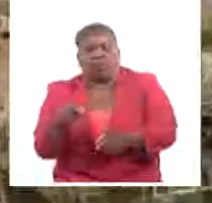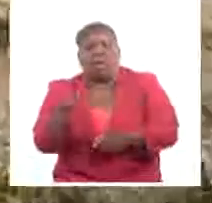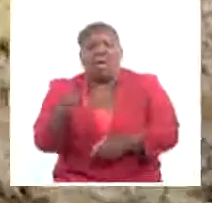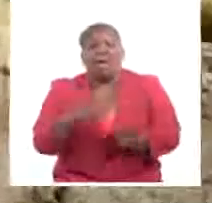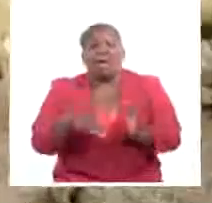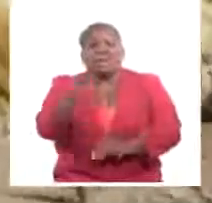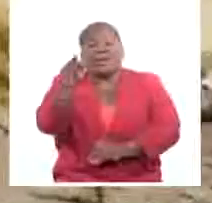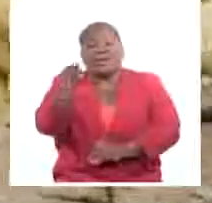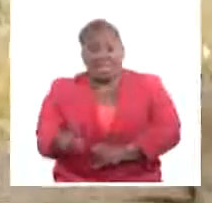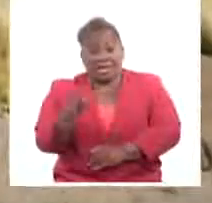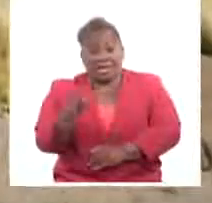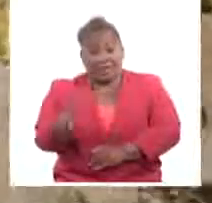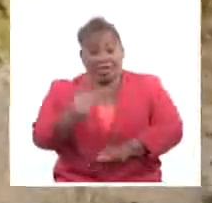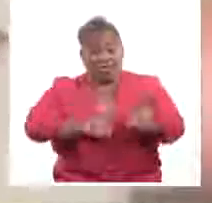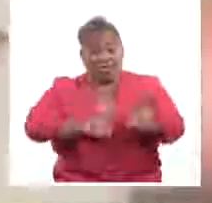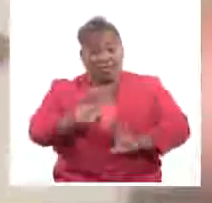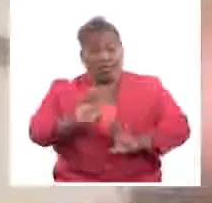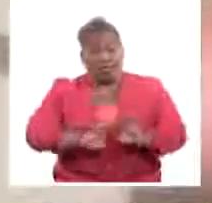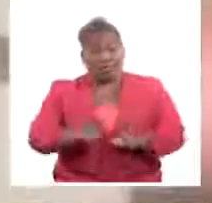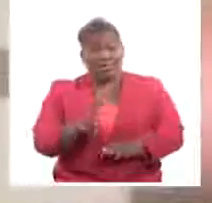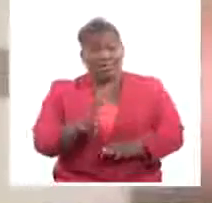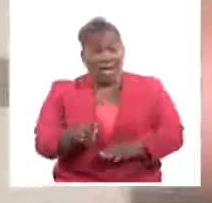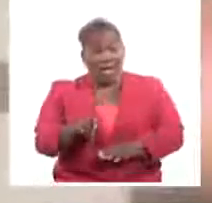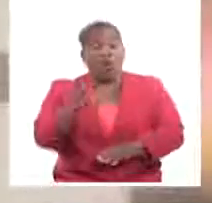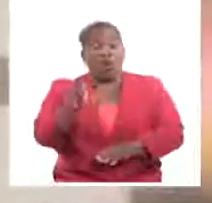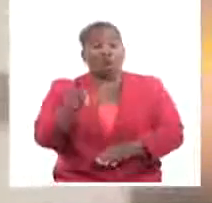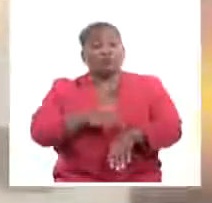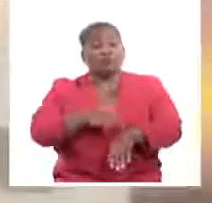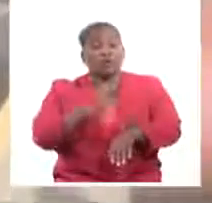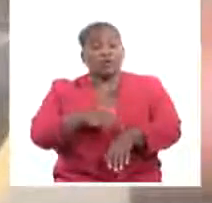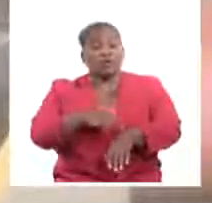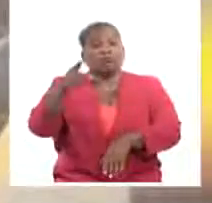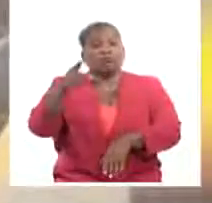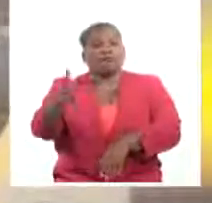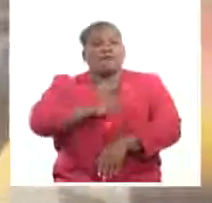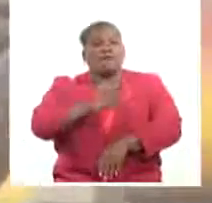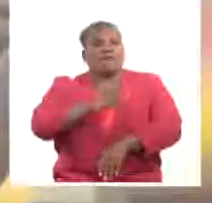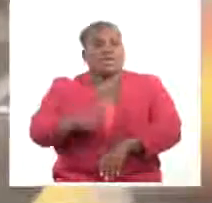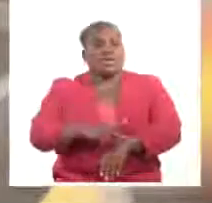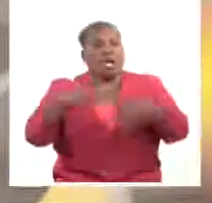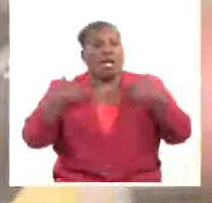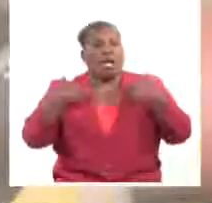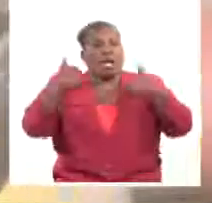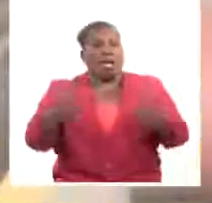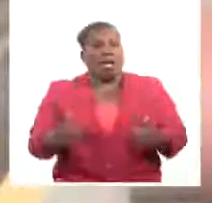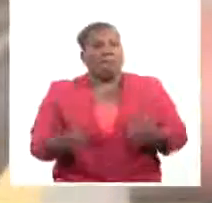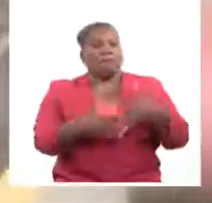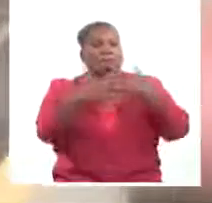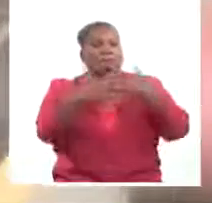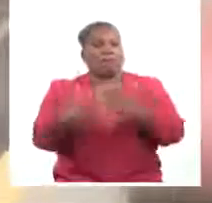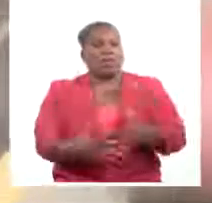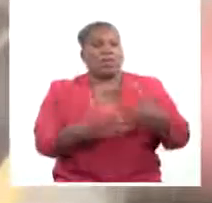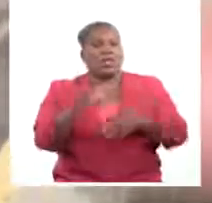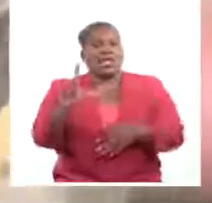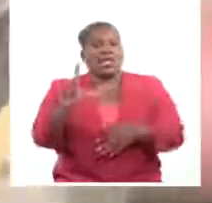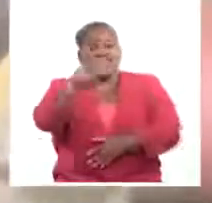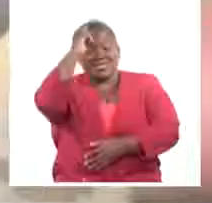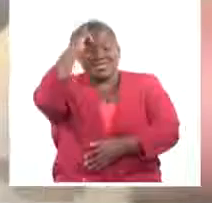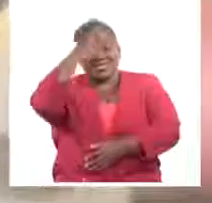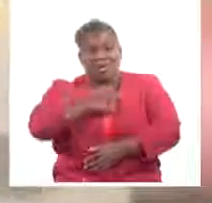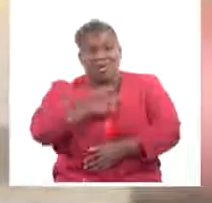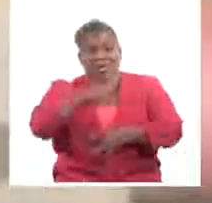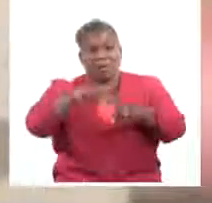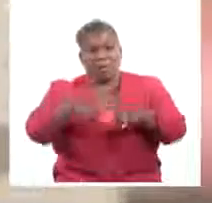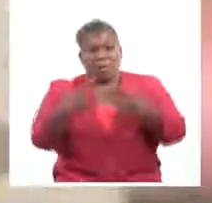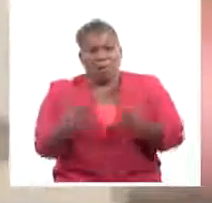de Defensa, Jorge Chávez, recibió en las últimas horas la visita de la embajadora de Estados Unidos en Lima, Lisa Kenna. Algunos se preguntan por qué